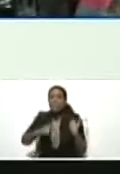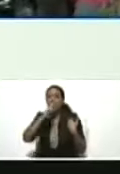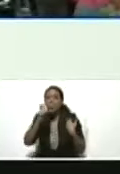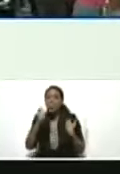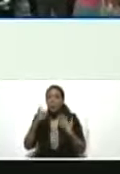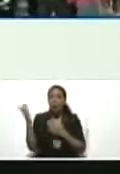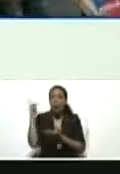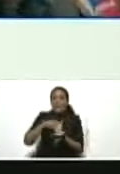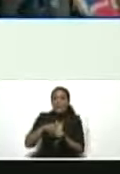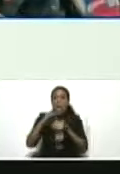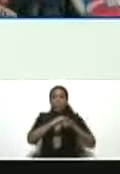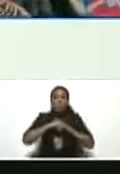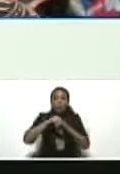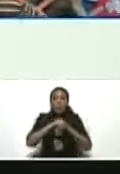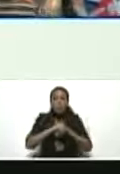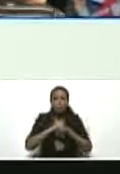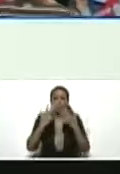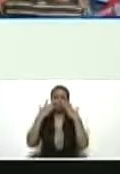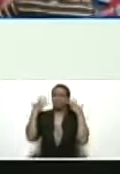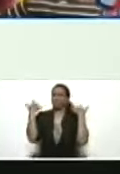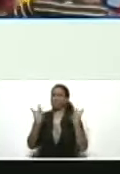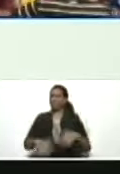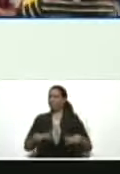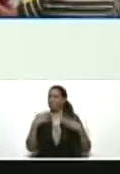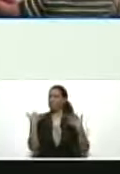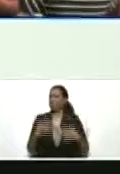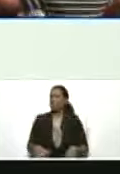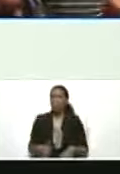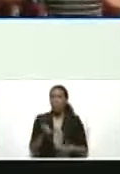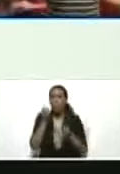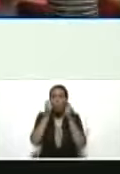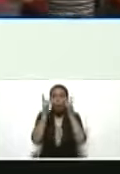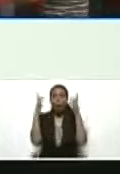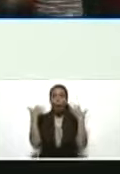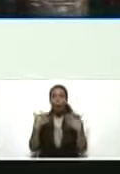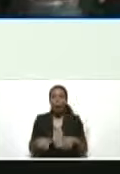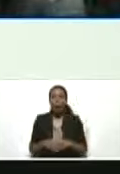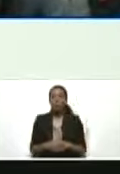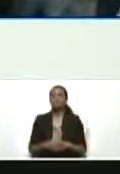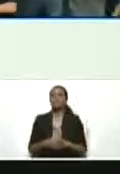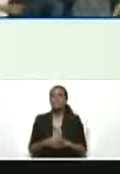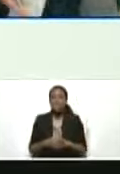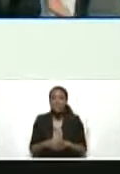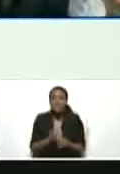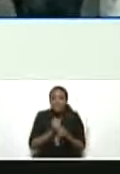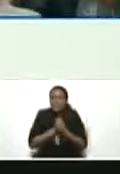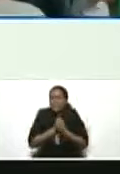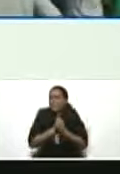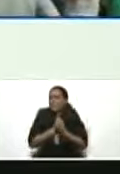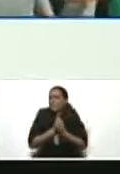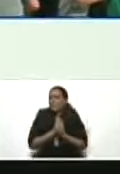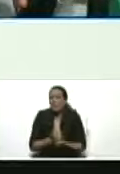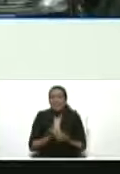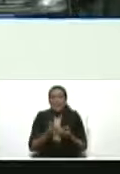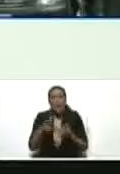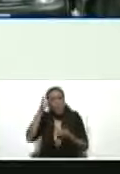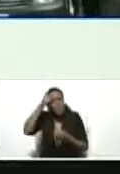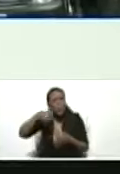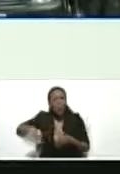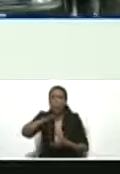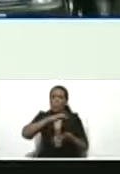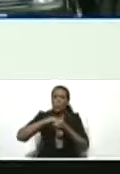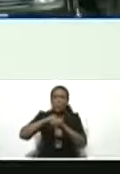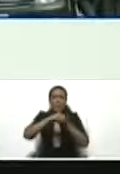impresionante una cosa de verdad que nos tiene conmovido Silvia la pasión del pueblo trujillano El